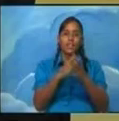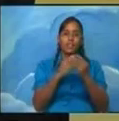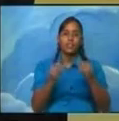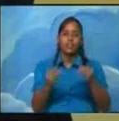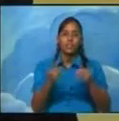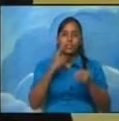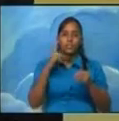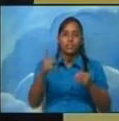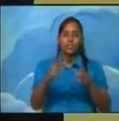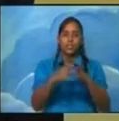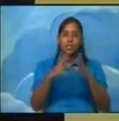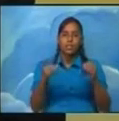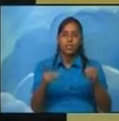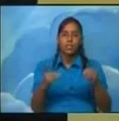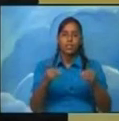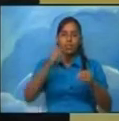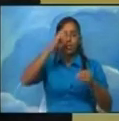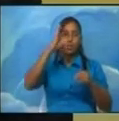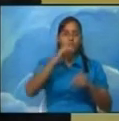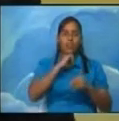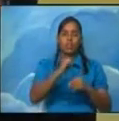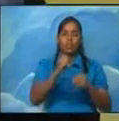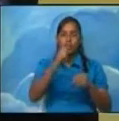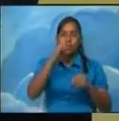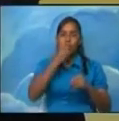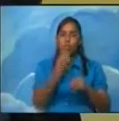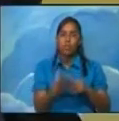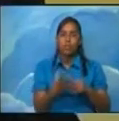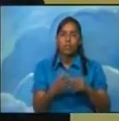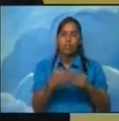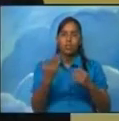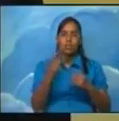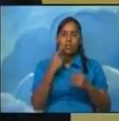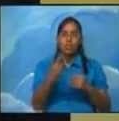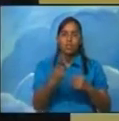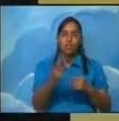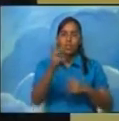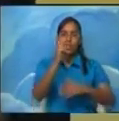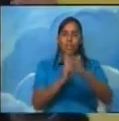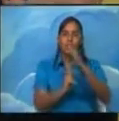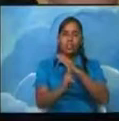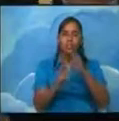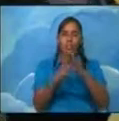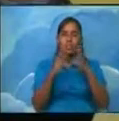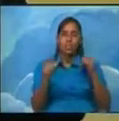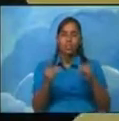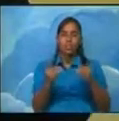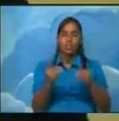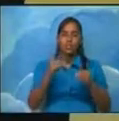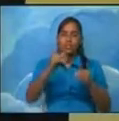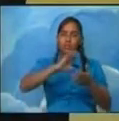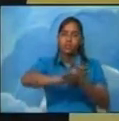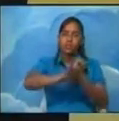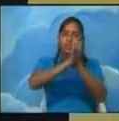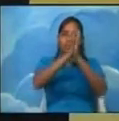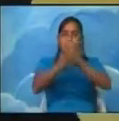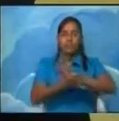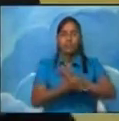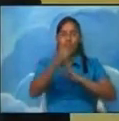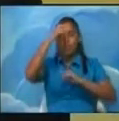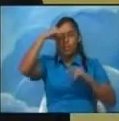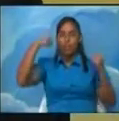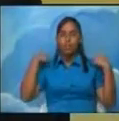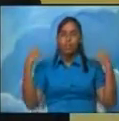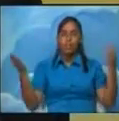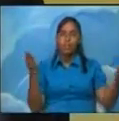debemos repetir, Dios es bueno. En el versículo 4 decía, destruyó al faraón. En